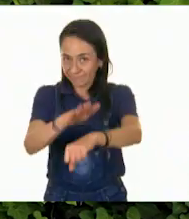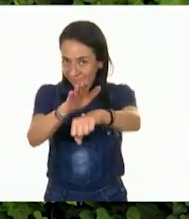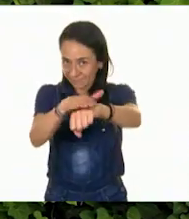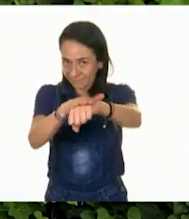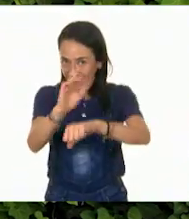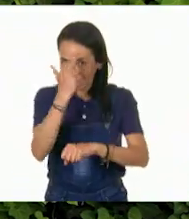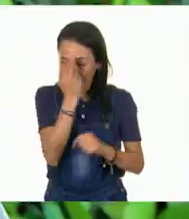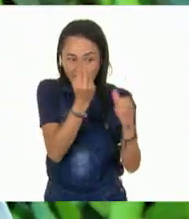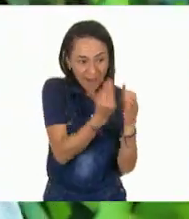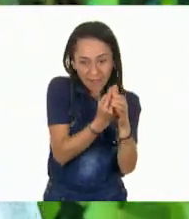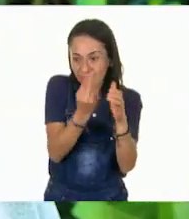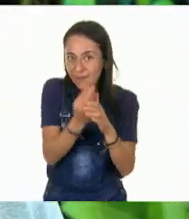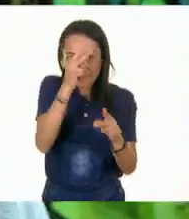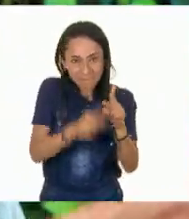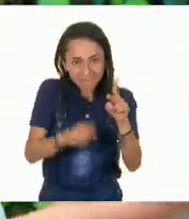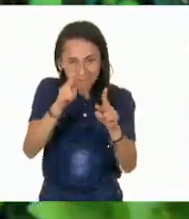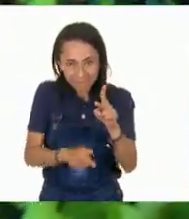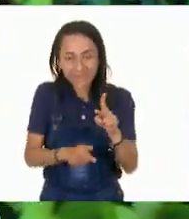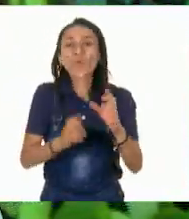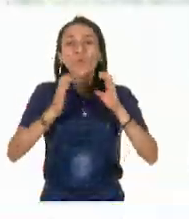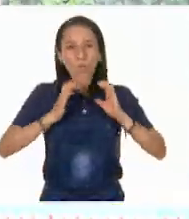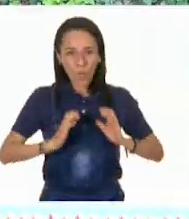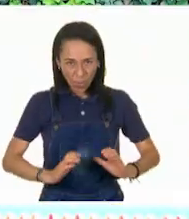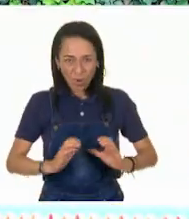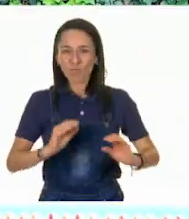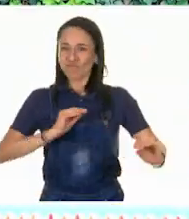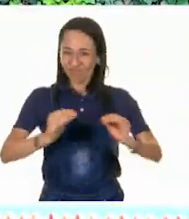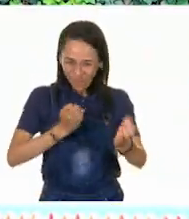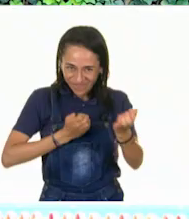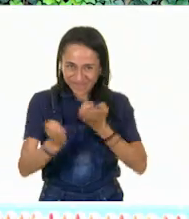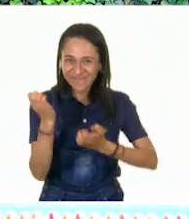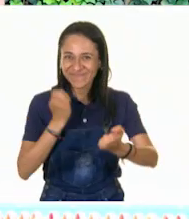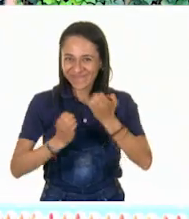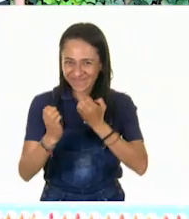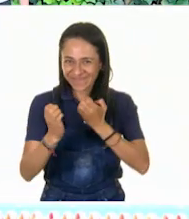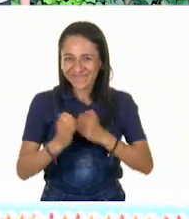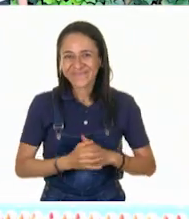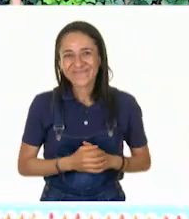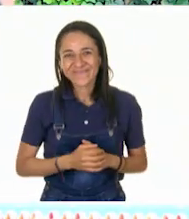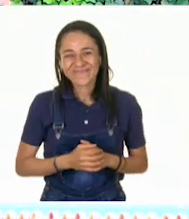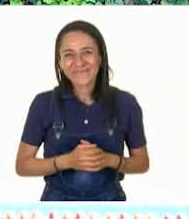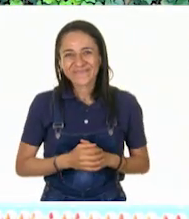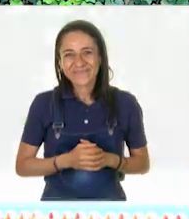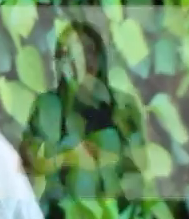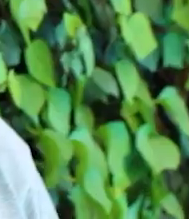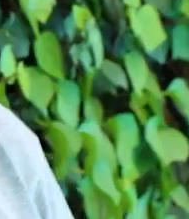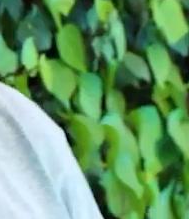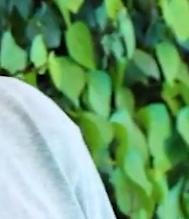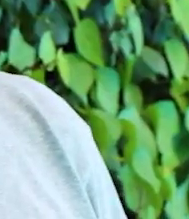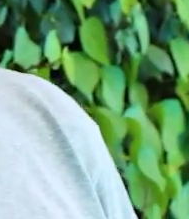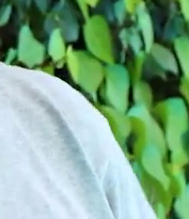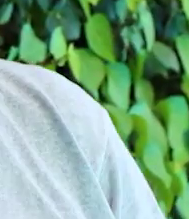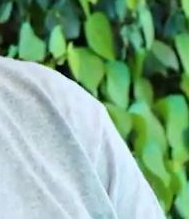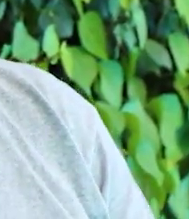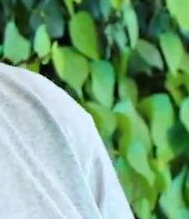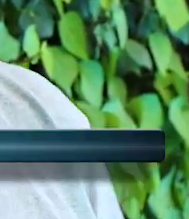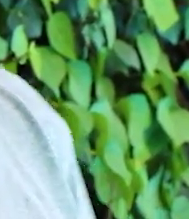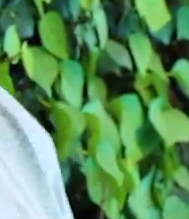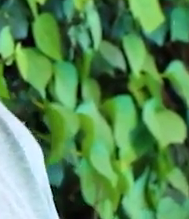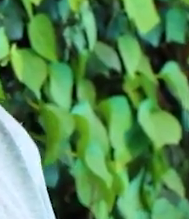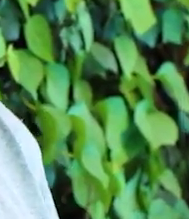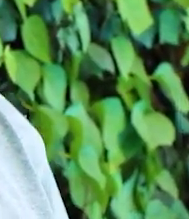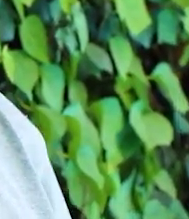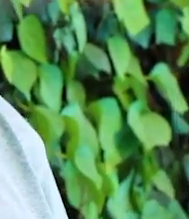Recuerda, entre clase y clase, activa tu cuerpo. Ok, ahora lo que vamos a hacer es, nos vamos a poner en 6 puntos, te explico